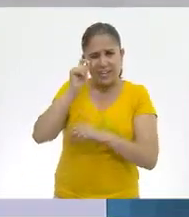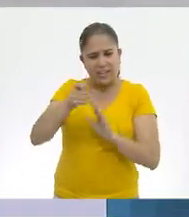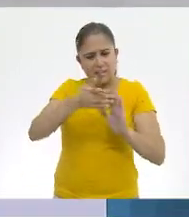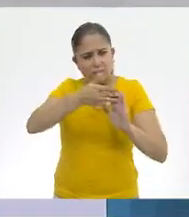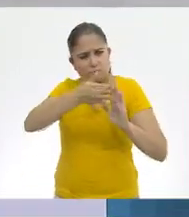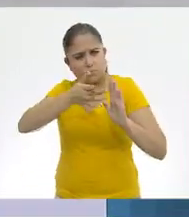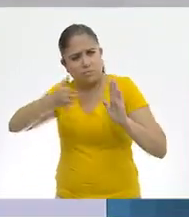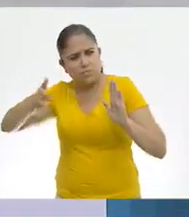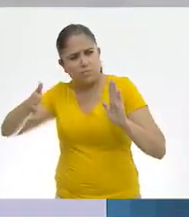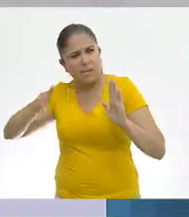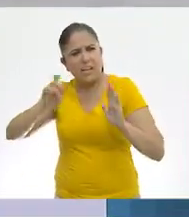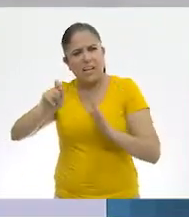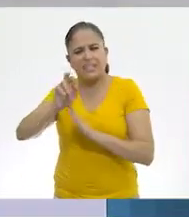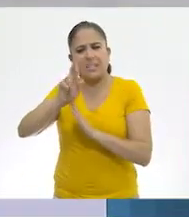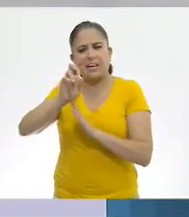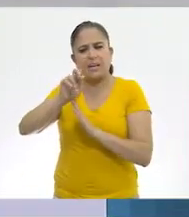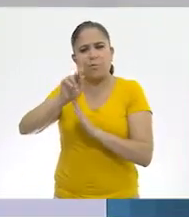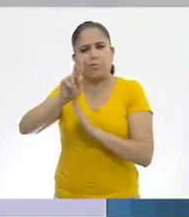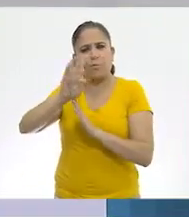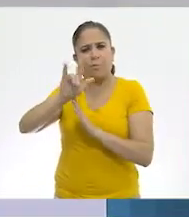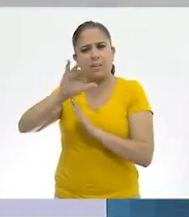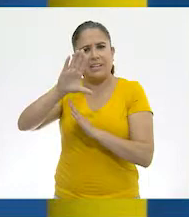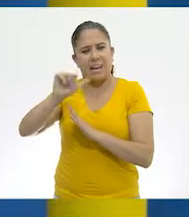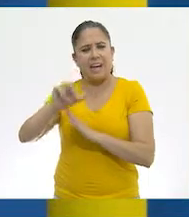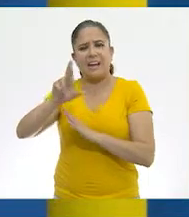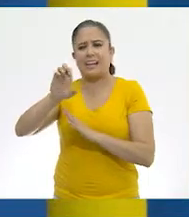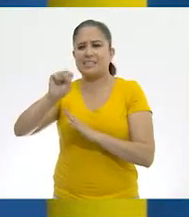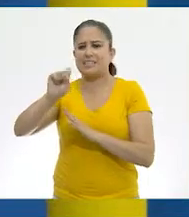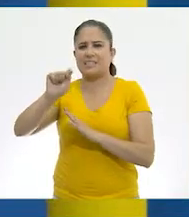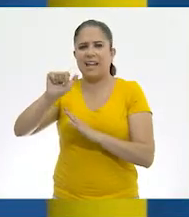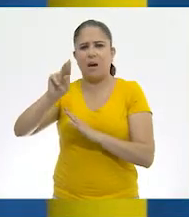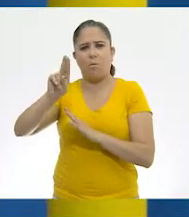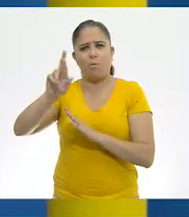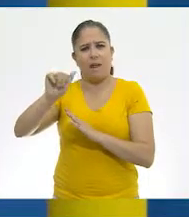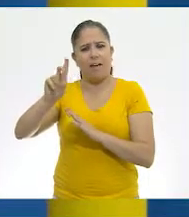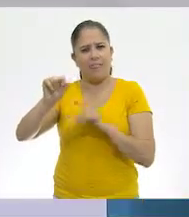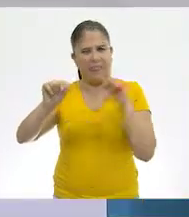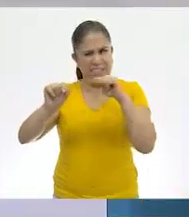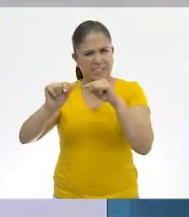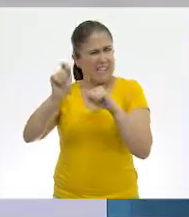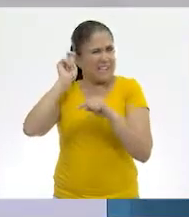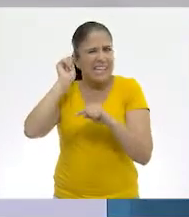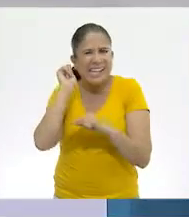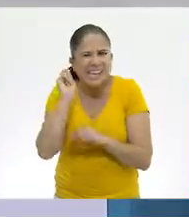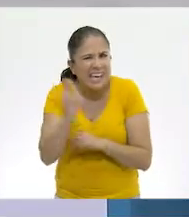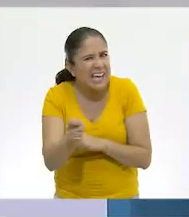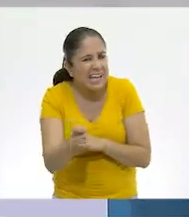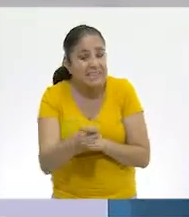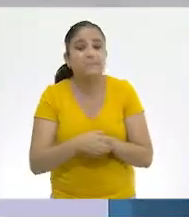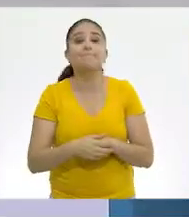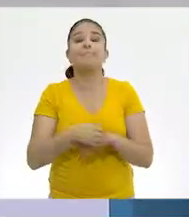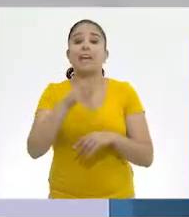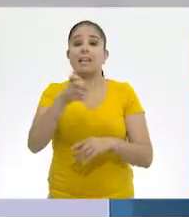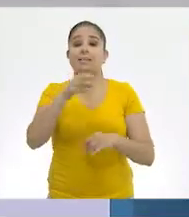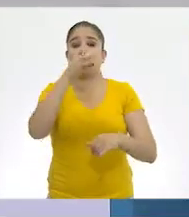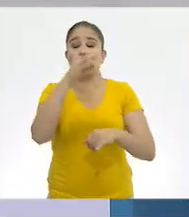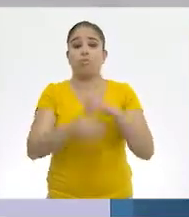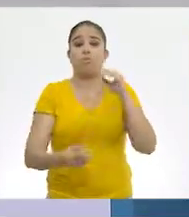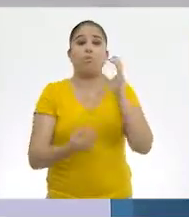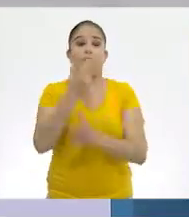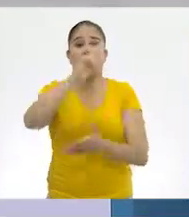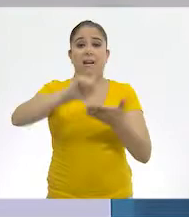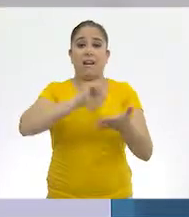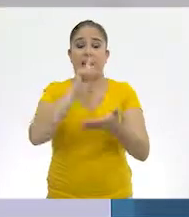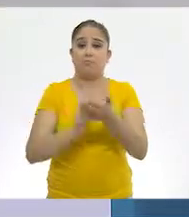se le conoce como la República Restaurada. ¿Y eso qué es, maestra? Es la última etapa del periodo de la Reforma Liberal.